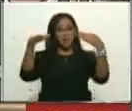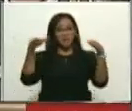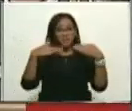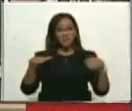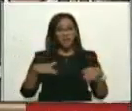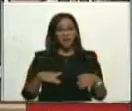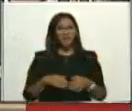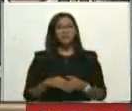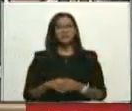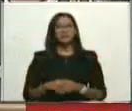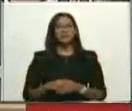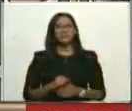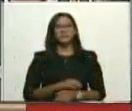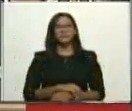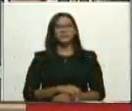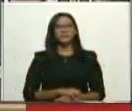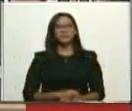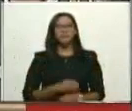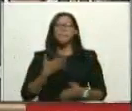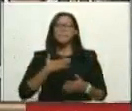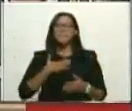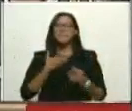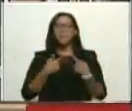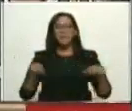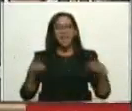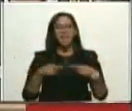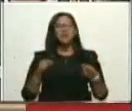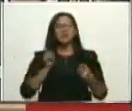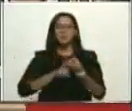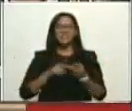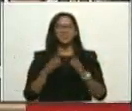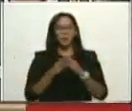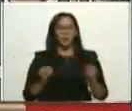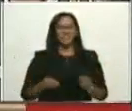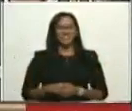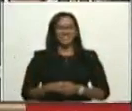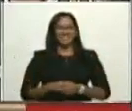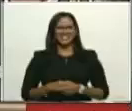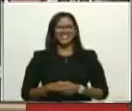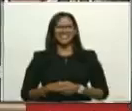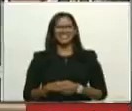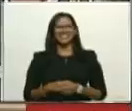Navidades, mi cumpleaños, cuando me casé, todo.